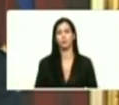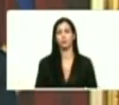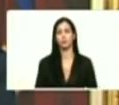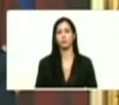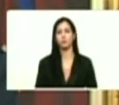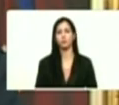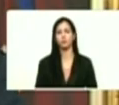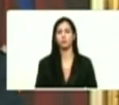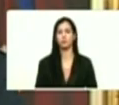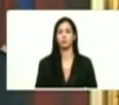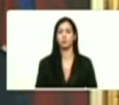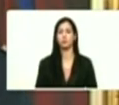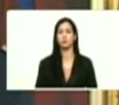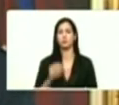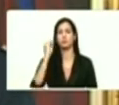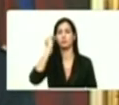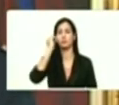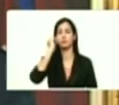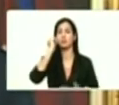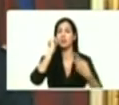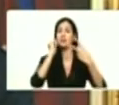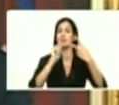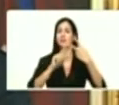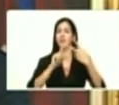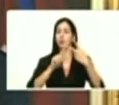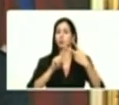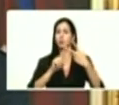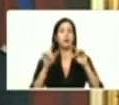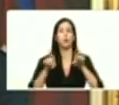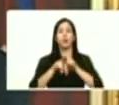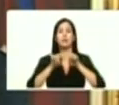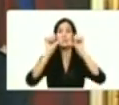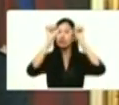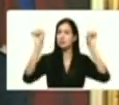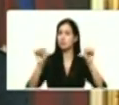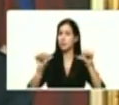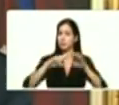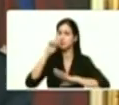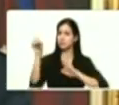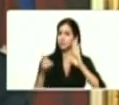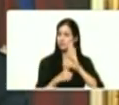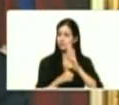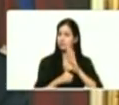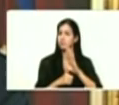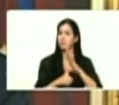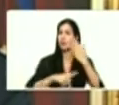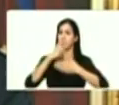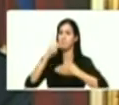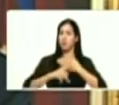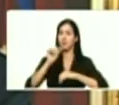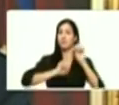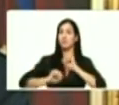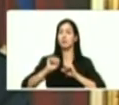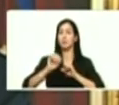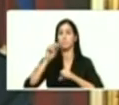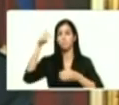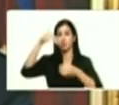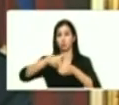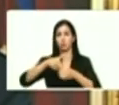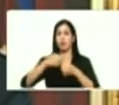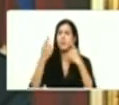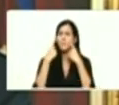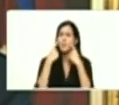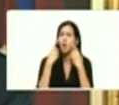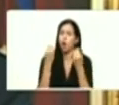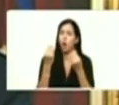entonces lo segundo de este componente eso es un sistema el plan la defensa del petróleo y ver cómo